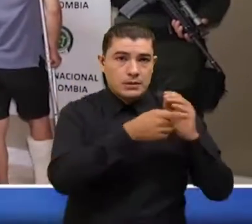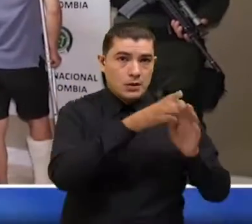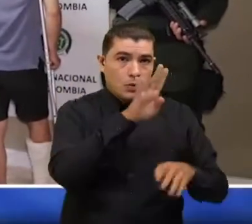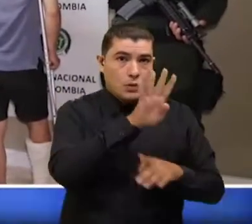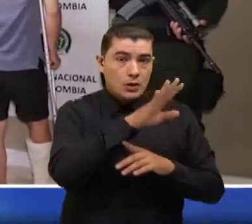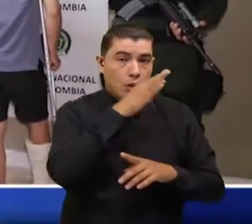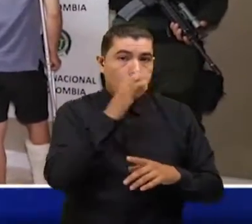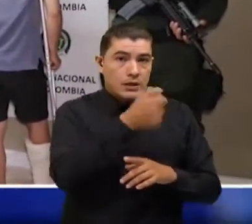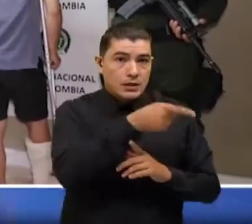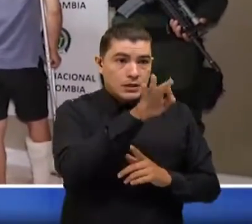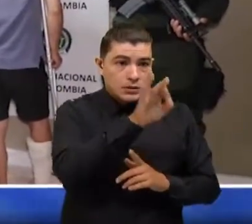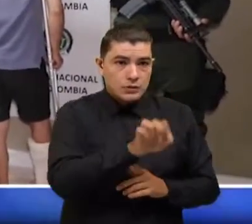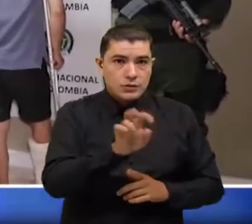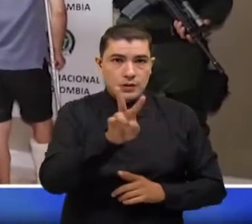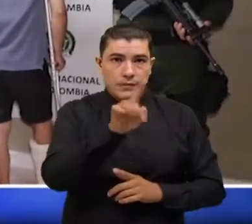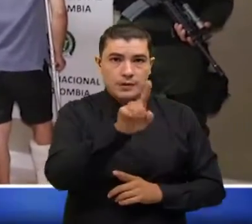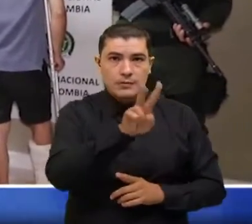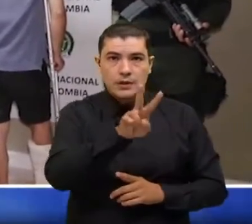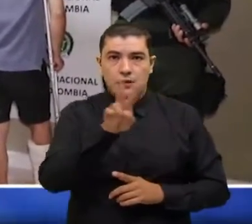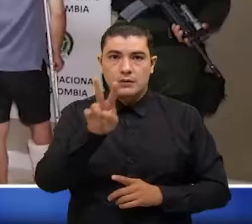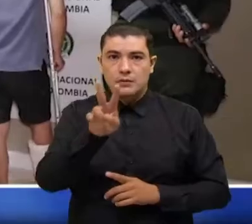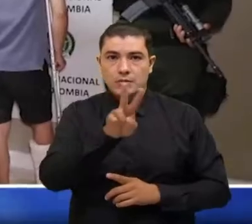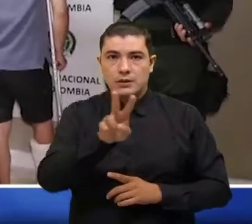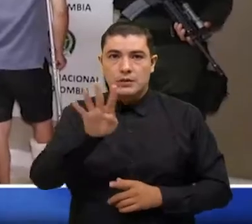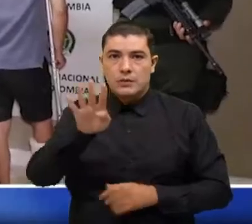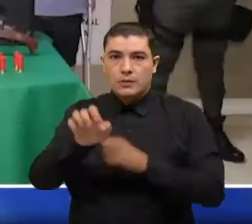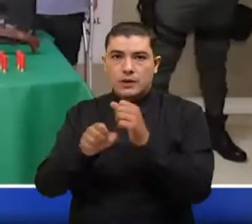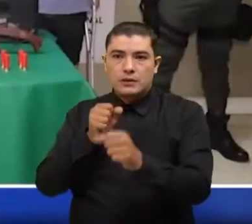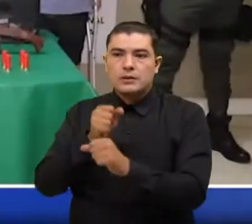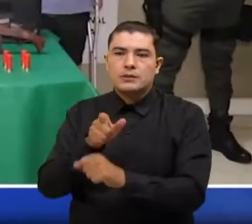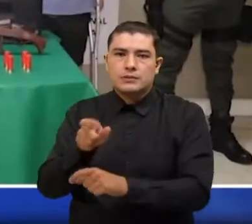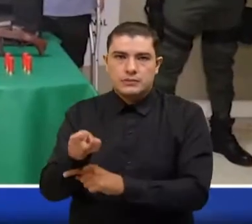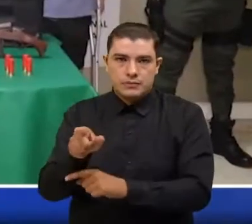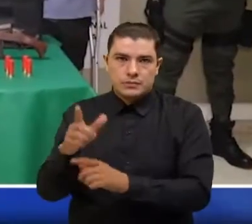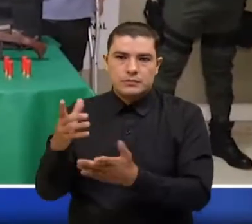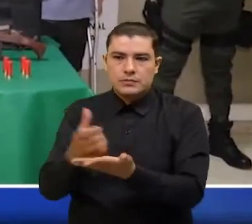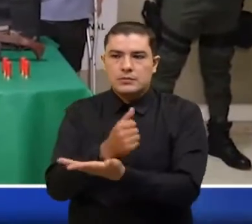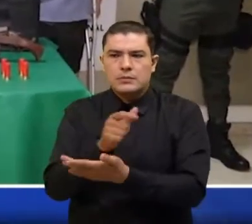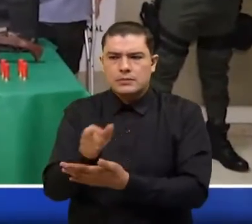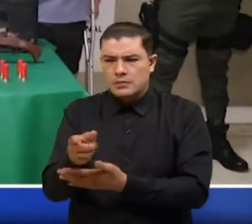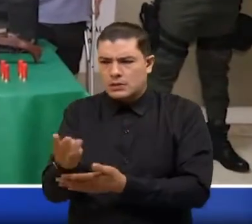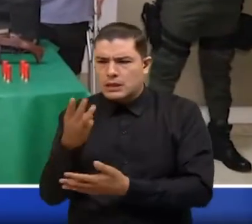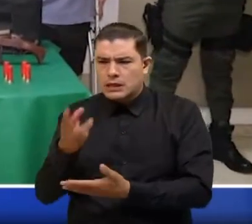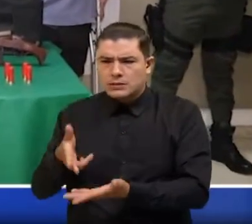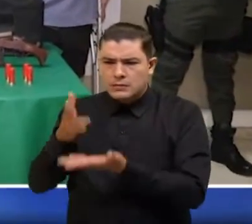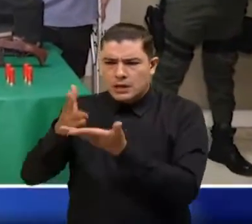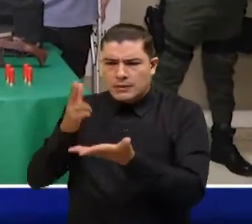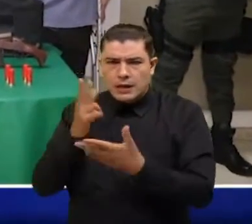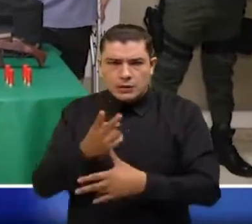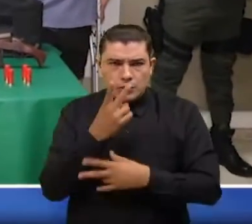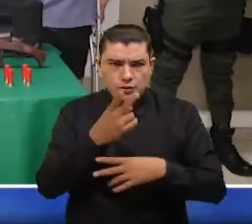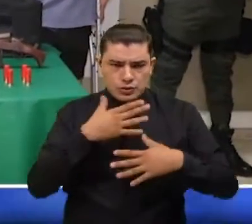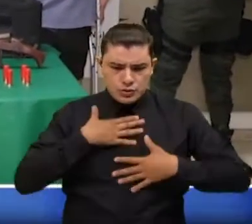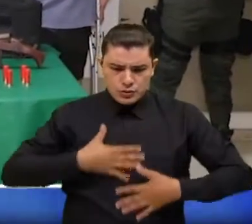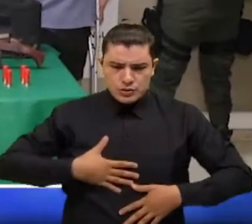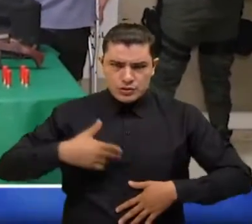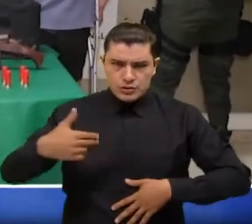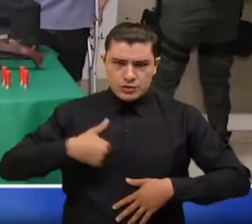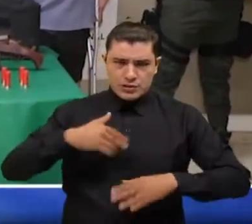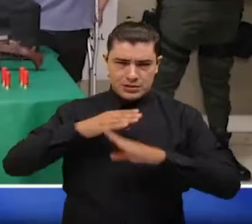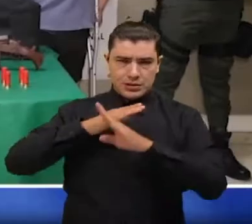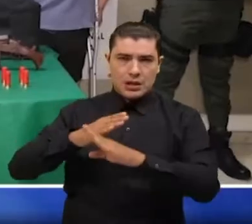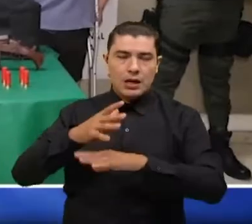21, 22 y 24 años sorprendidos en flagrancia con 3 armas de fuego, 2 chalecos balísticos y 70 dosis